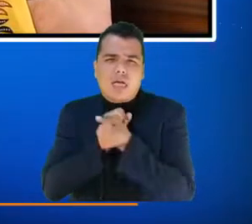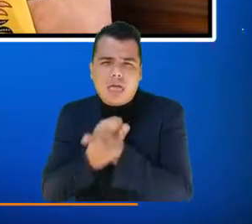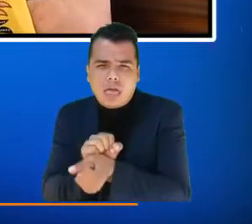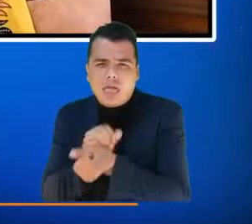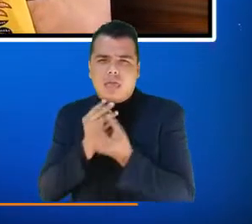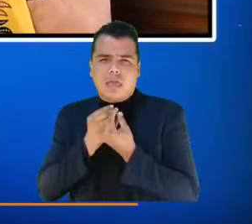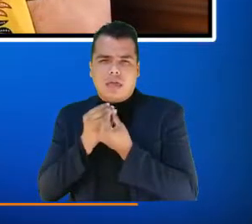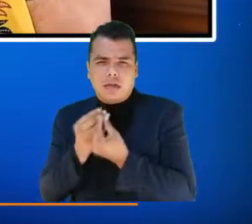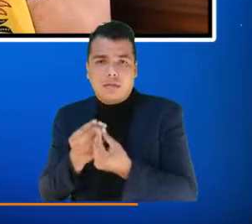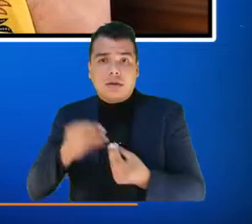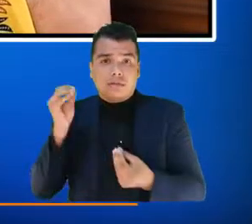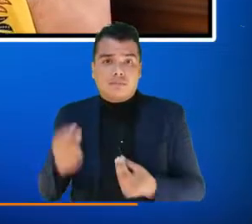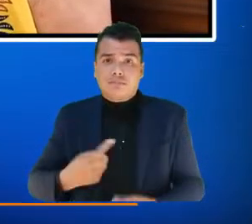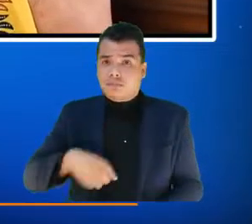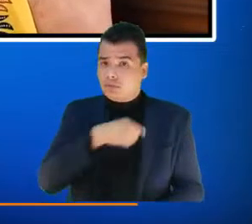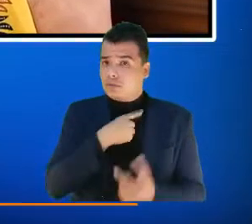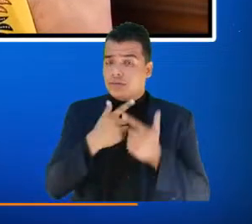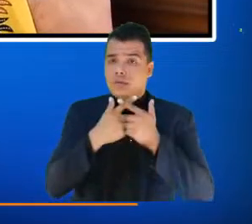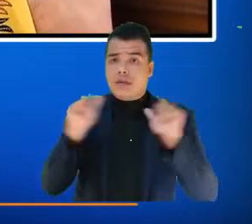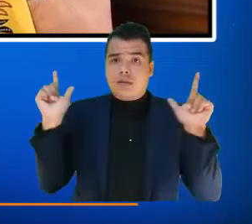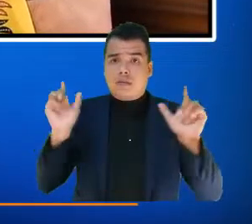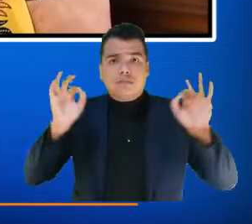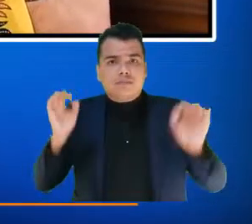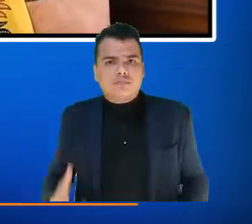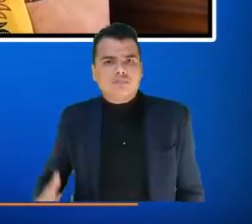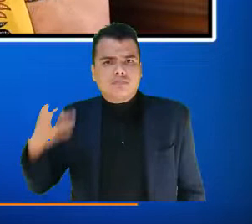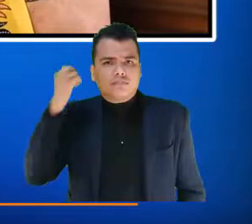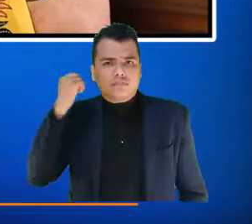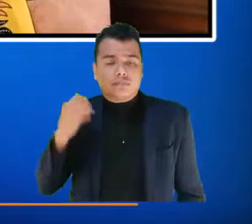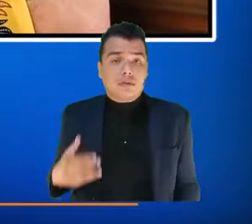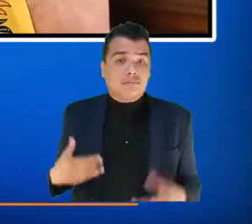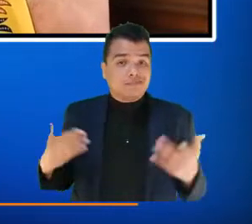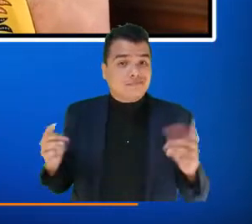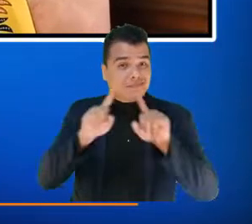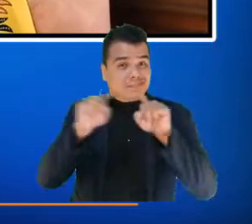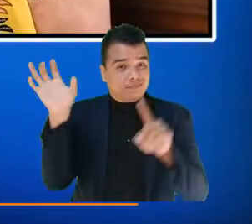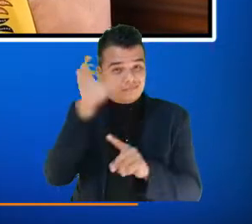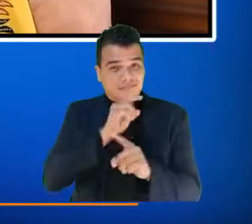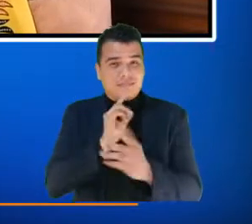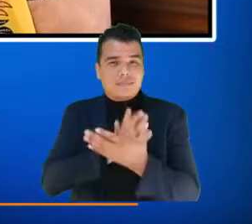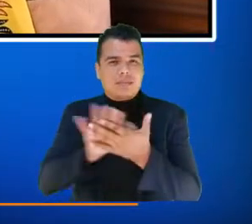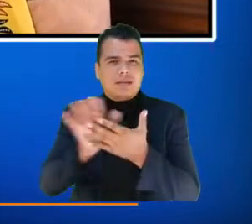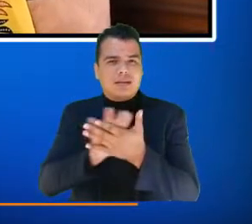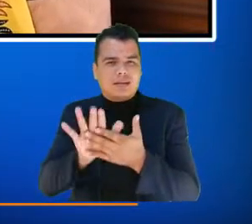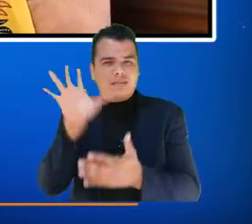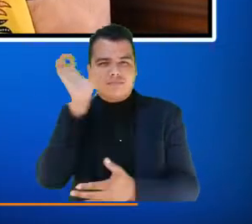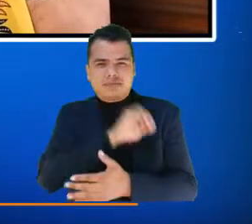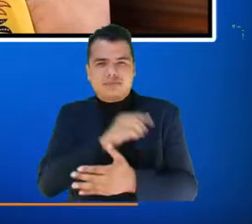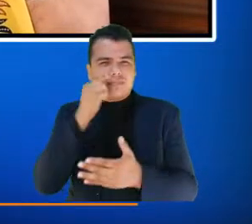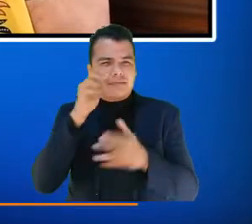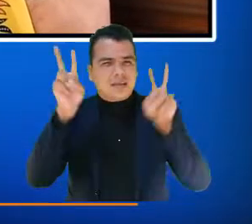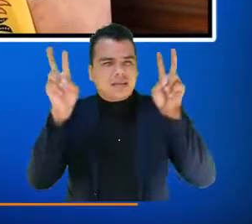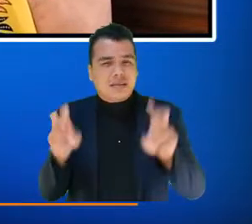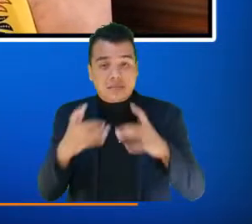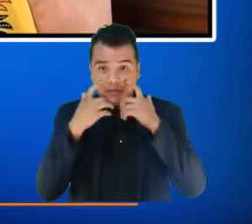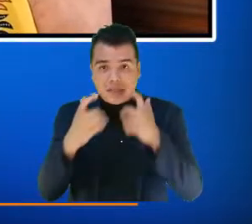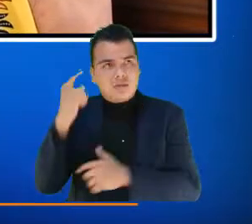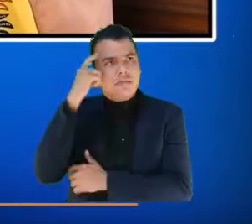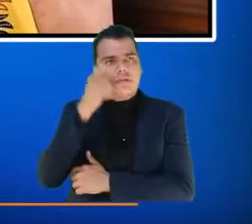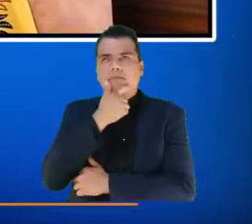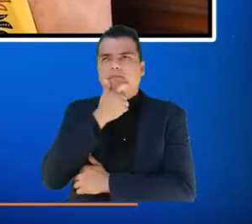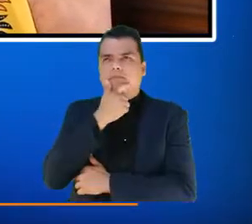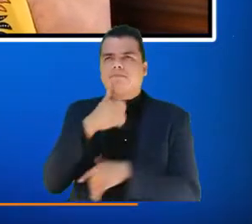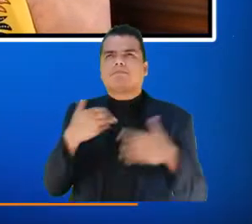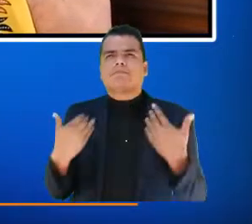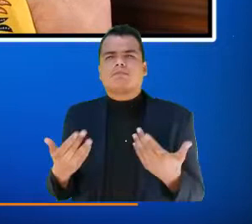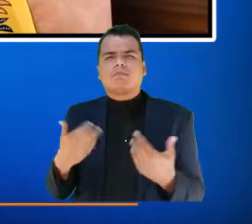vida de nosotros, pero éramos pueblos libres que fuimos esclavizados, y eso ya pone una discusión profunda de